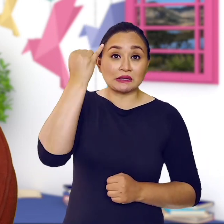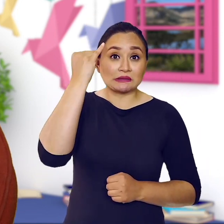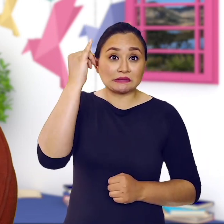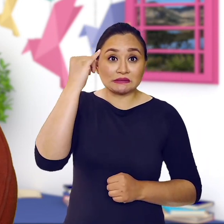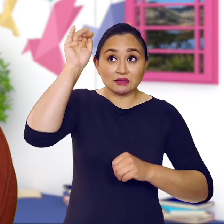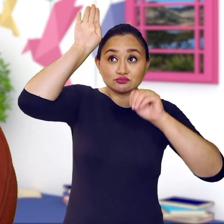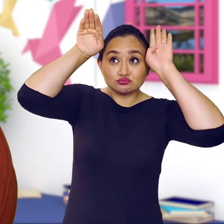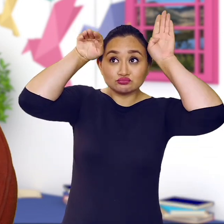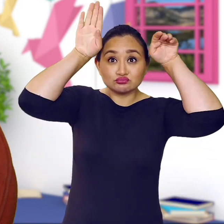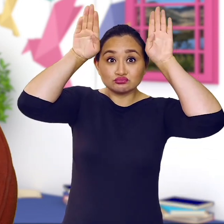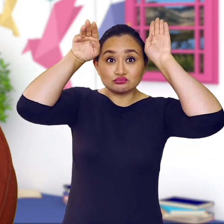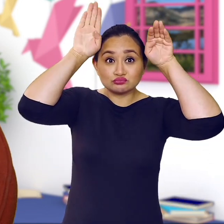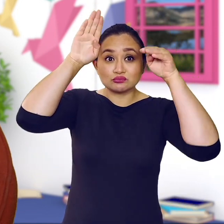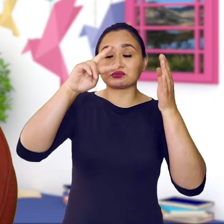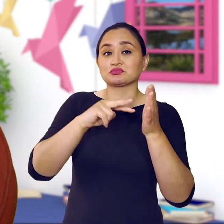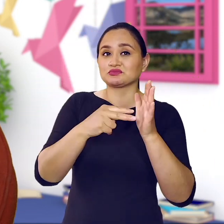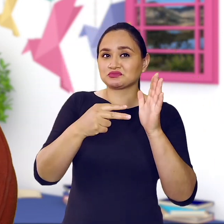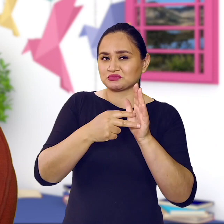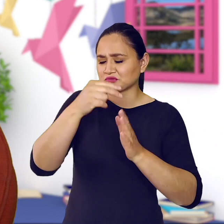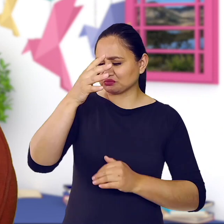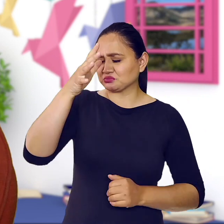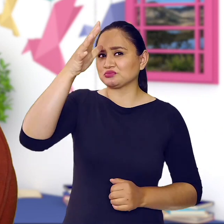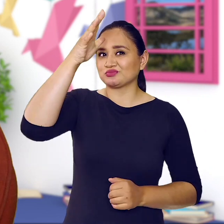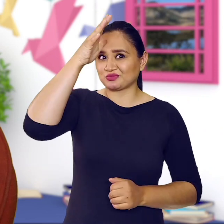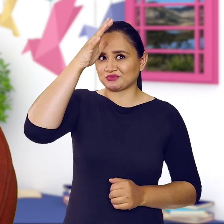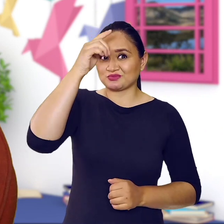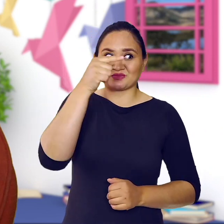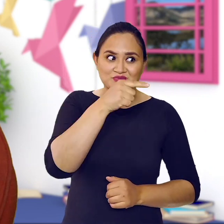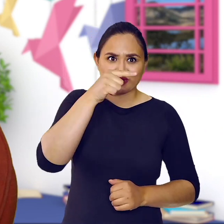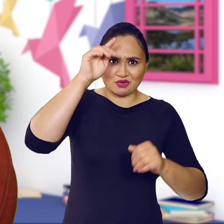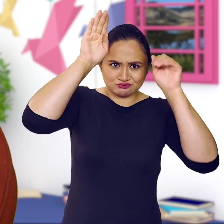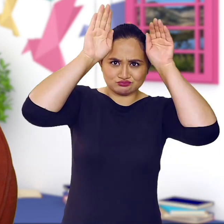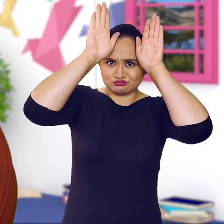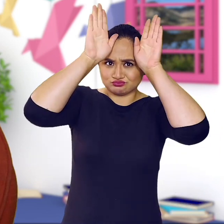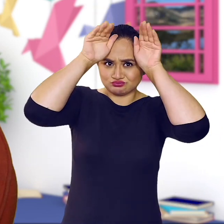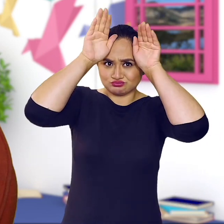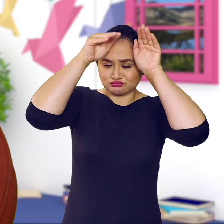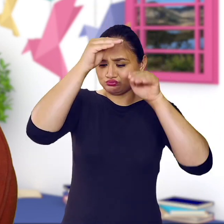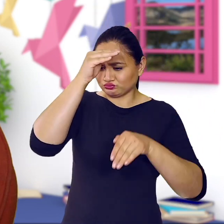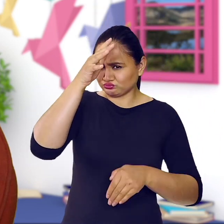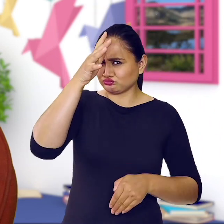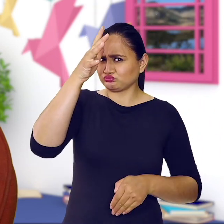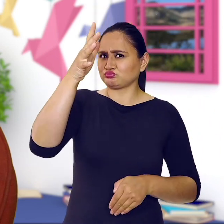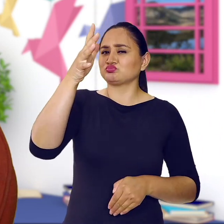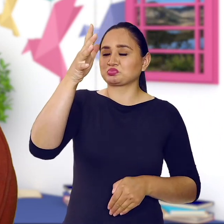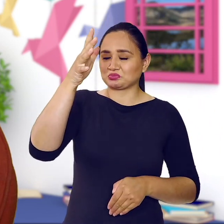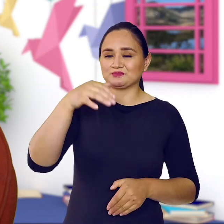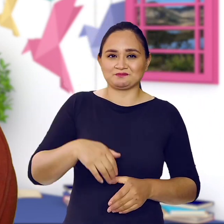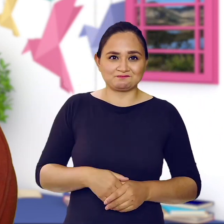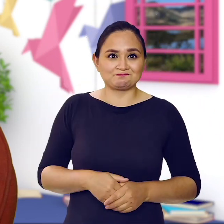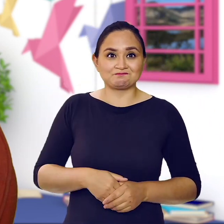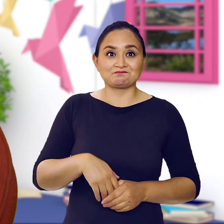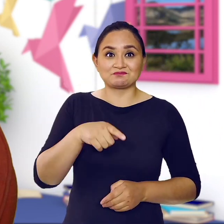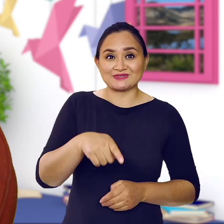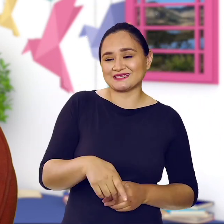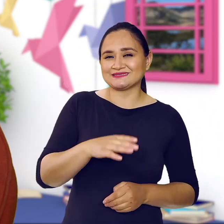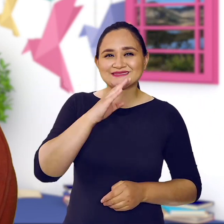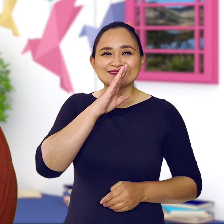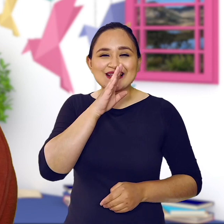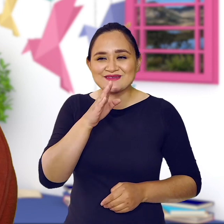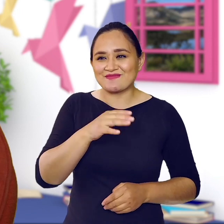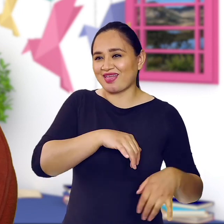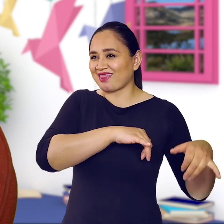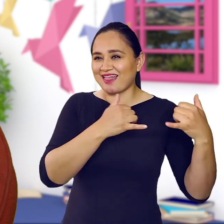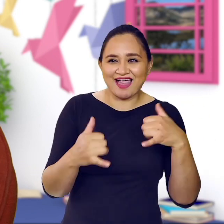burros, las orejas largas son una señal de inteligencia, y las de Bruno le llegaban hasta las patas. Bruno nunca estaba quieto. Le